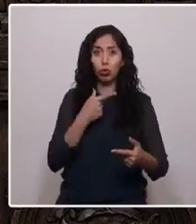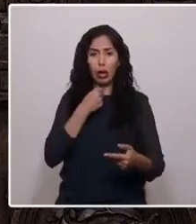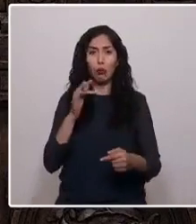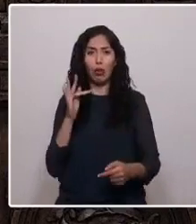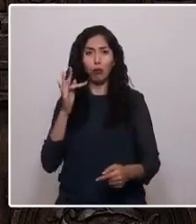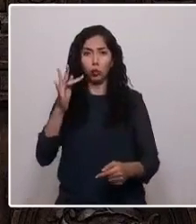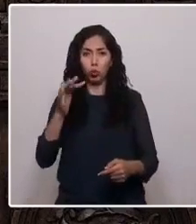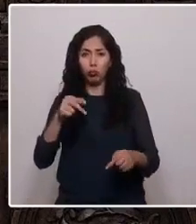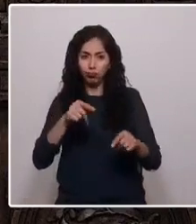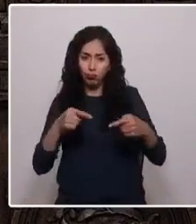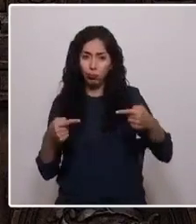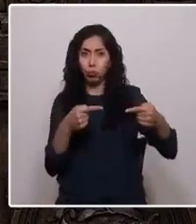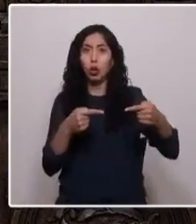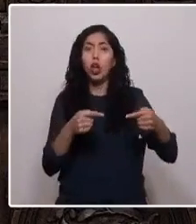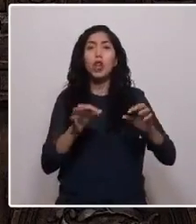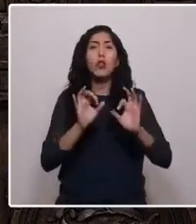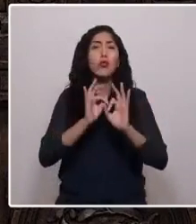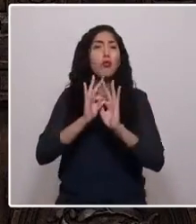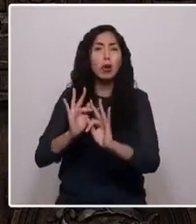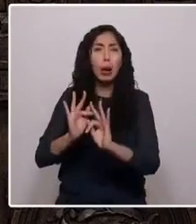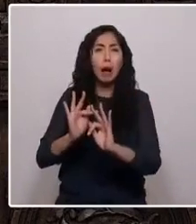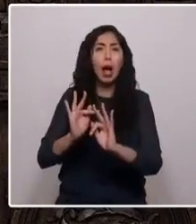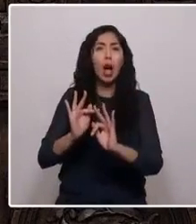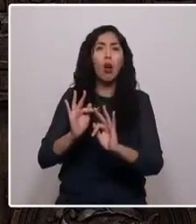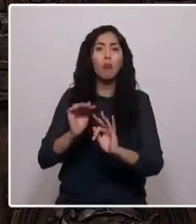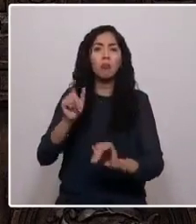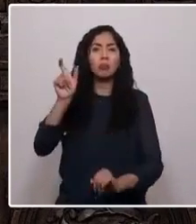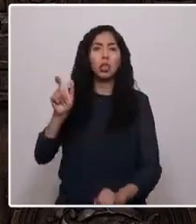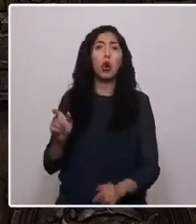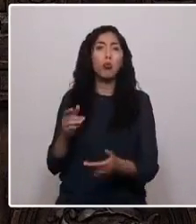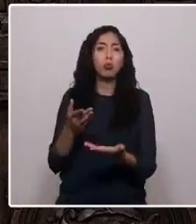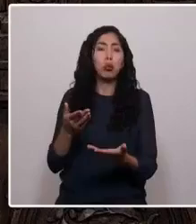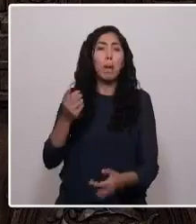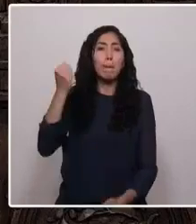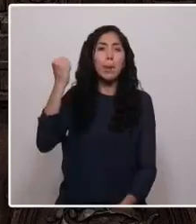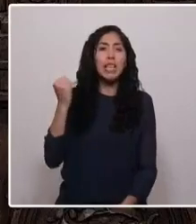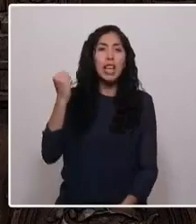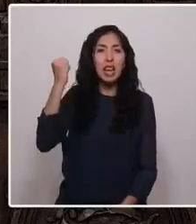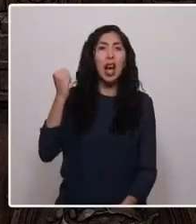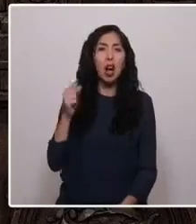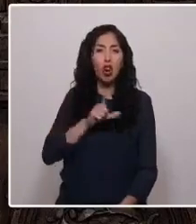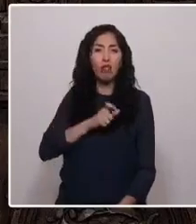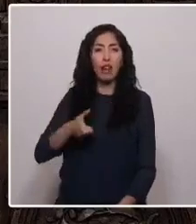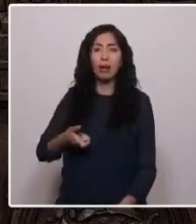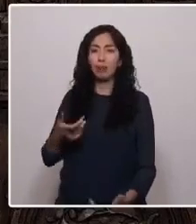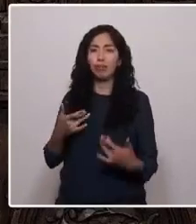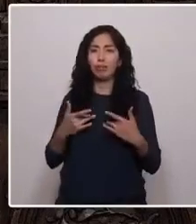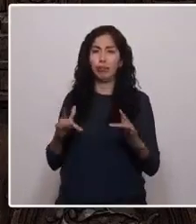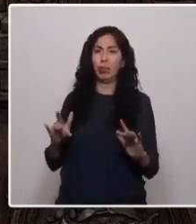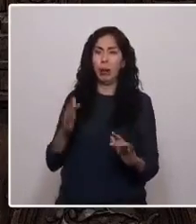como sebastián piñera pueda gobernar es la forma despótica como lo ha hecho